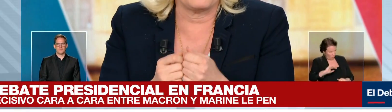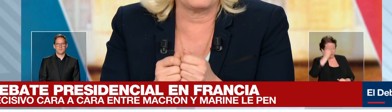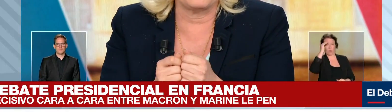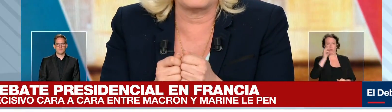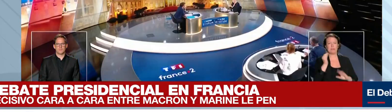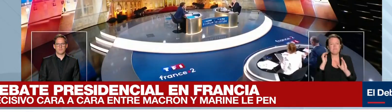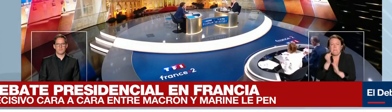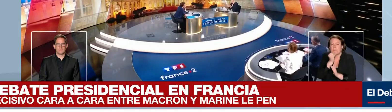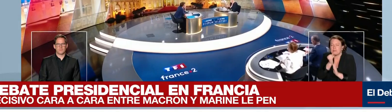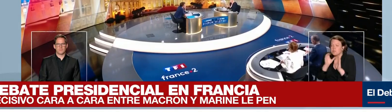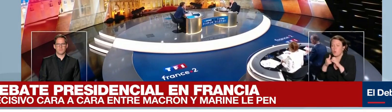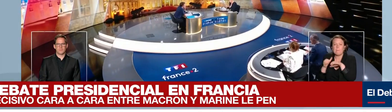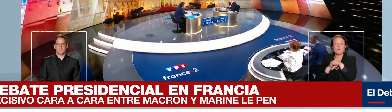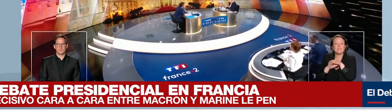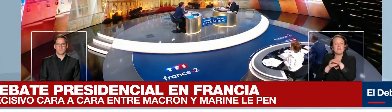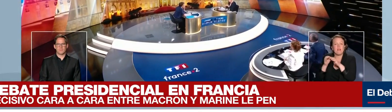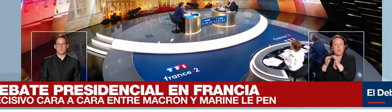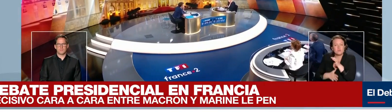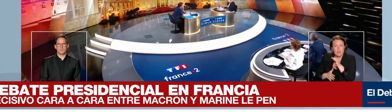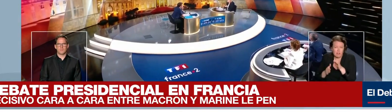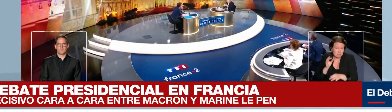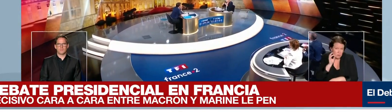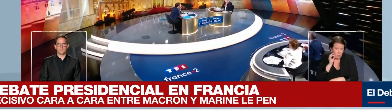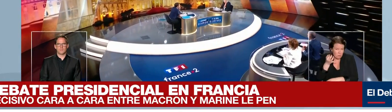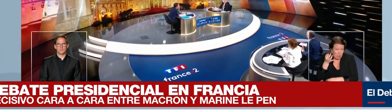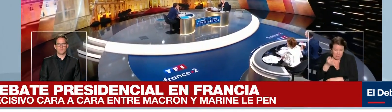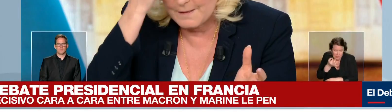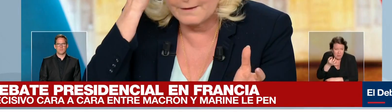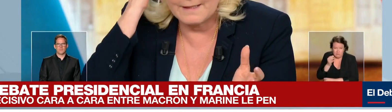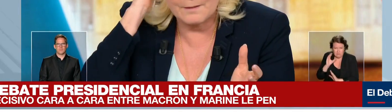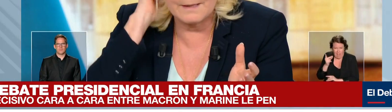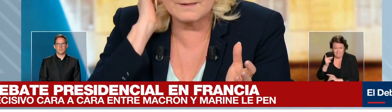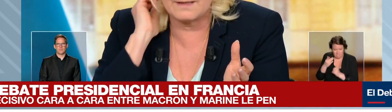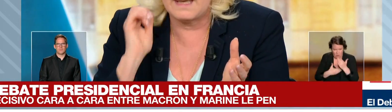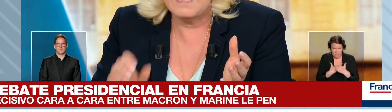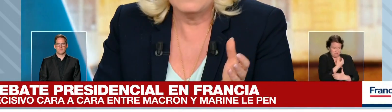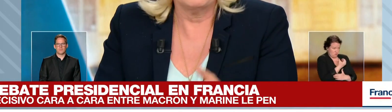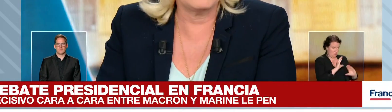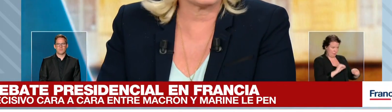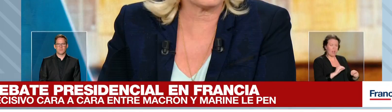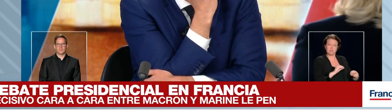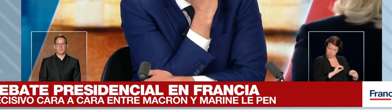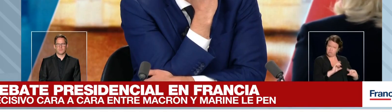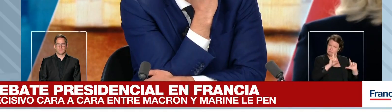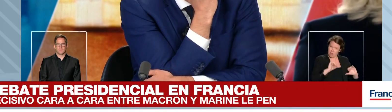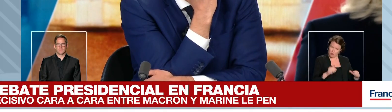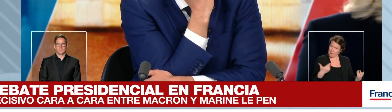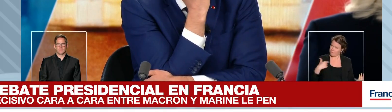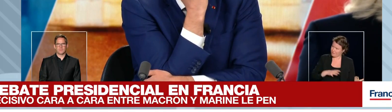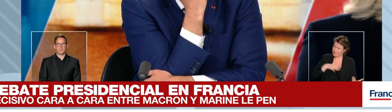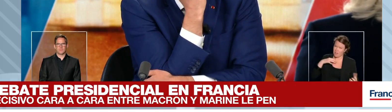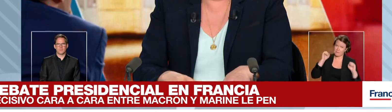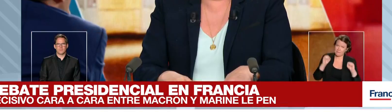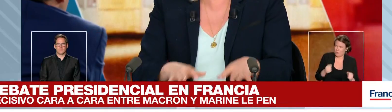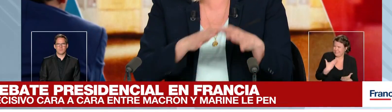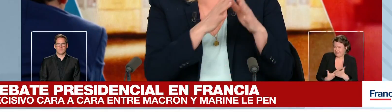sean minoritarios. Porque no se trata de decir quién está en las asambleas nacionales, en la Asamblea Nacional. Las corrientes minoritarias deben